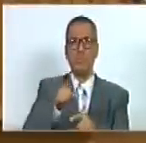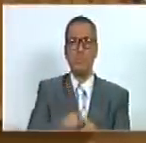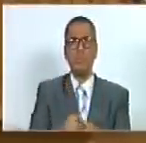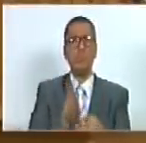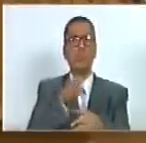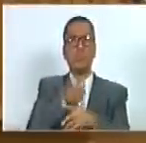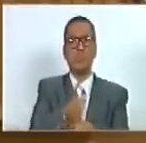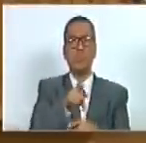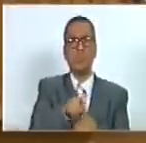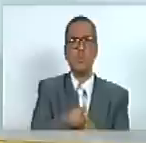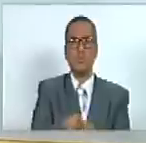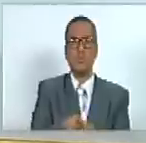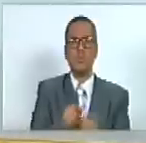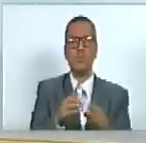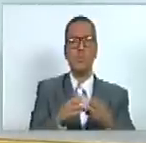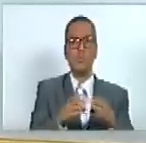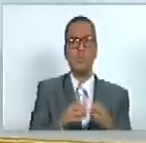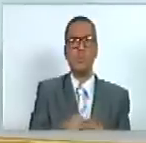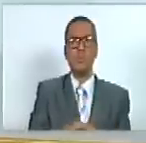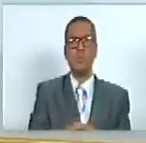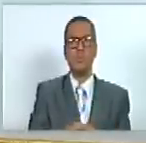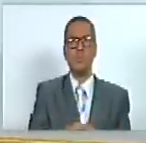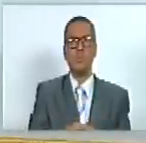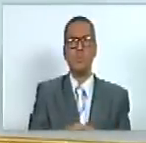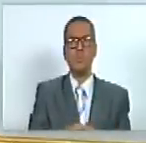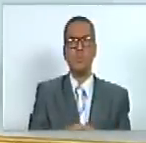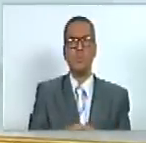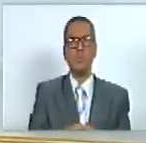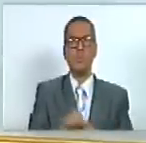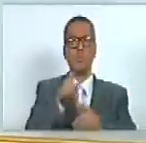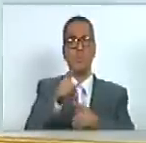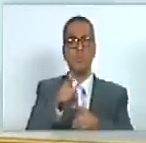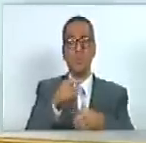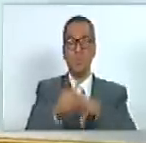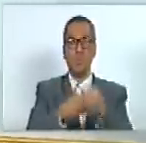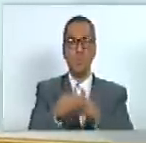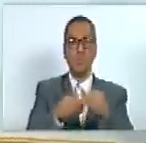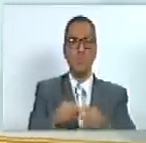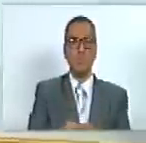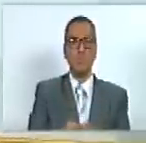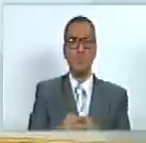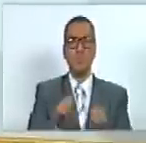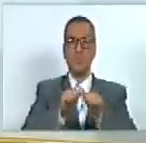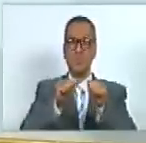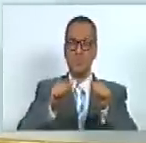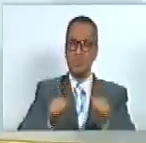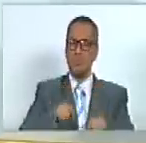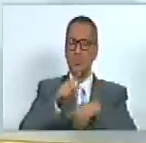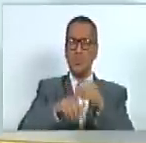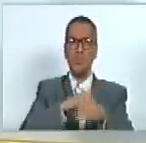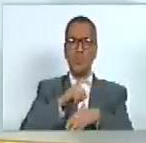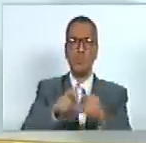acceso a los fertilizantes. Es una operación sistemática